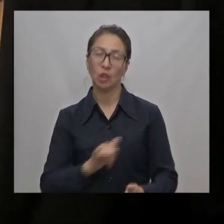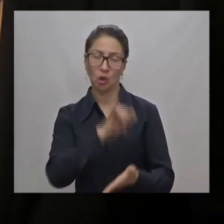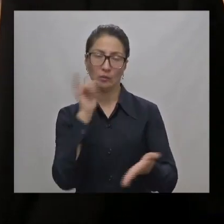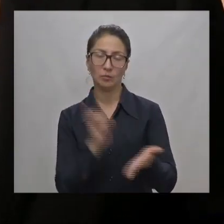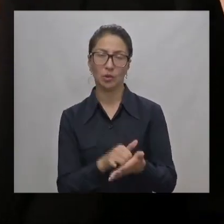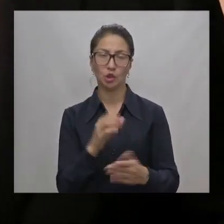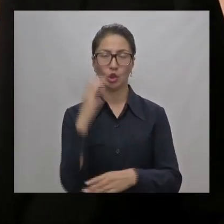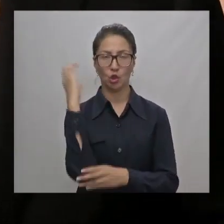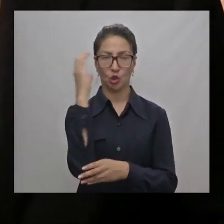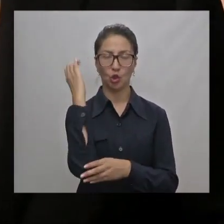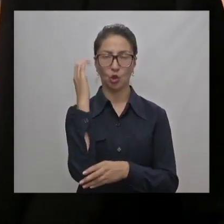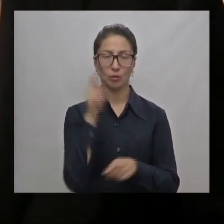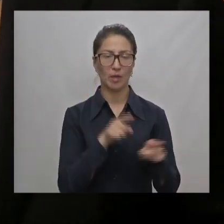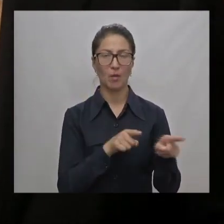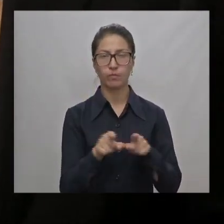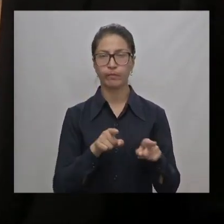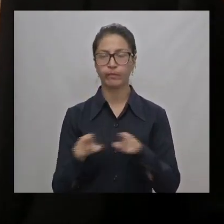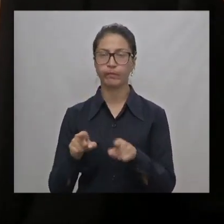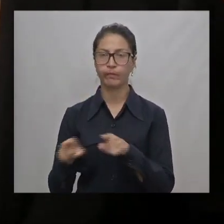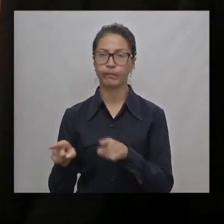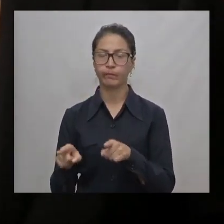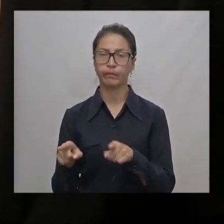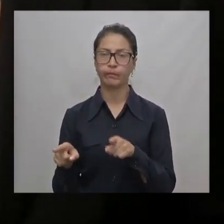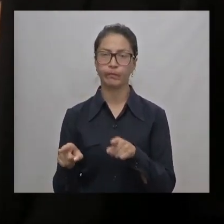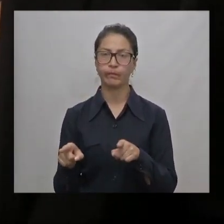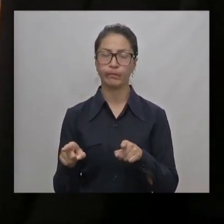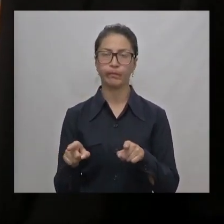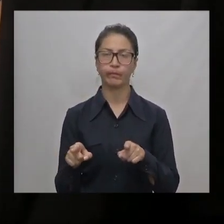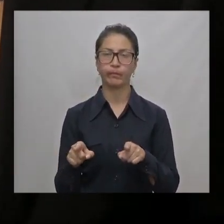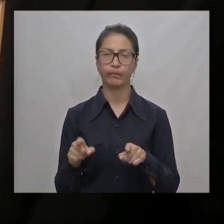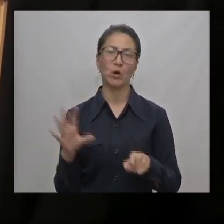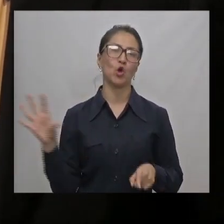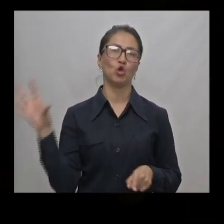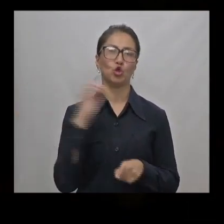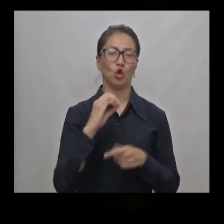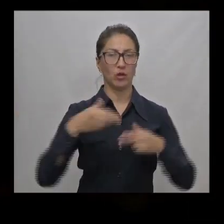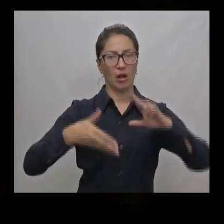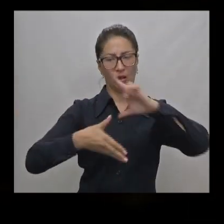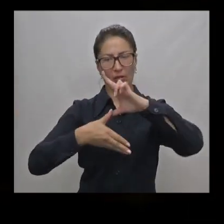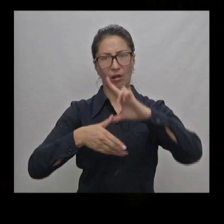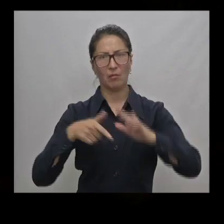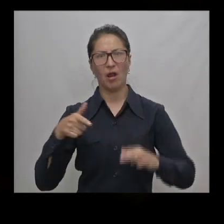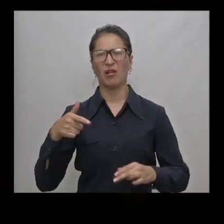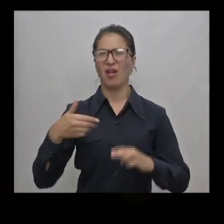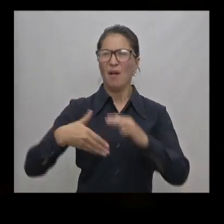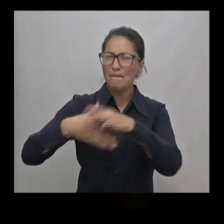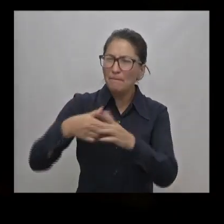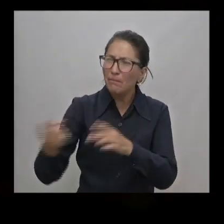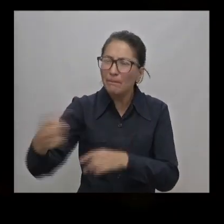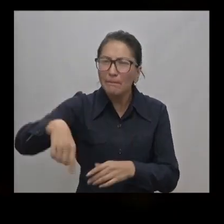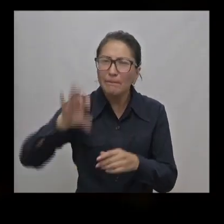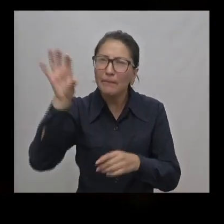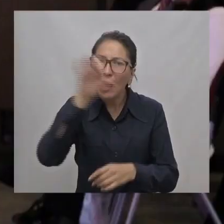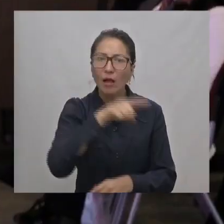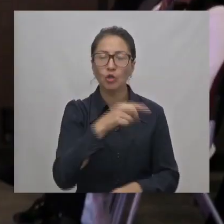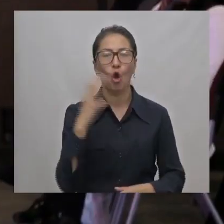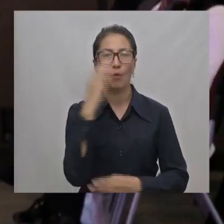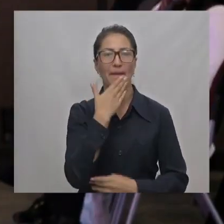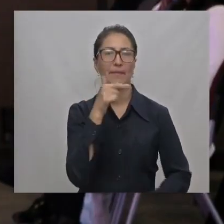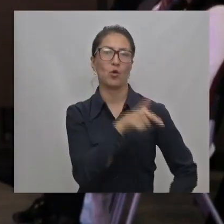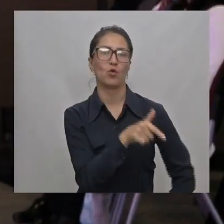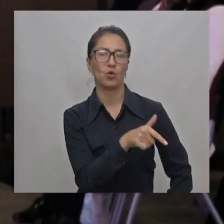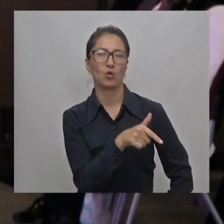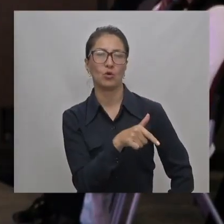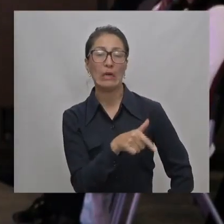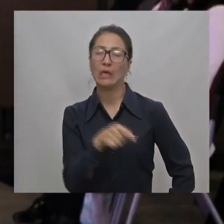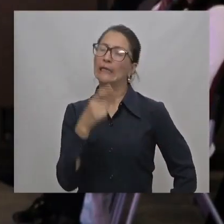Por eso Colombia ha sobresalido por sus instituciones a nivel de toda la América Latina y de los países emergentes. Para